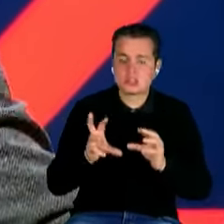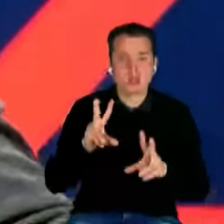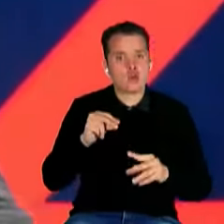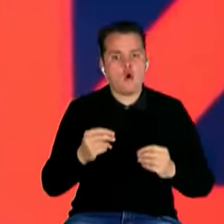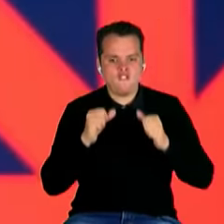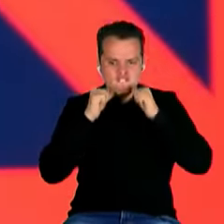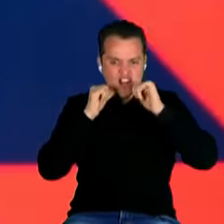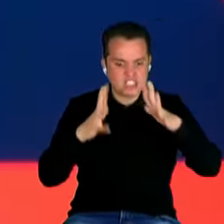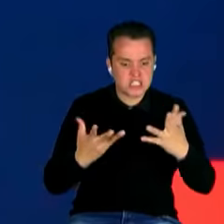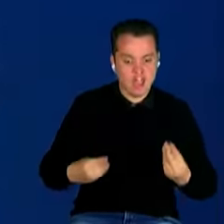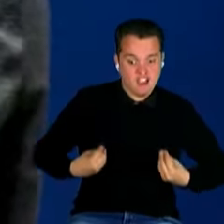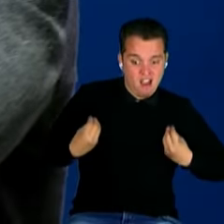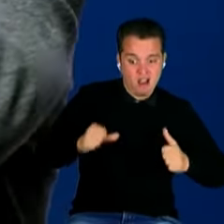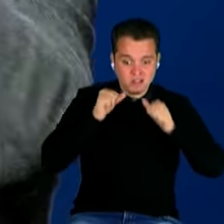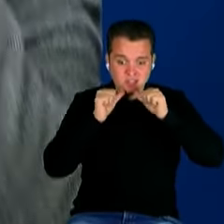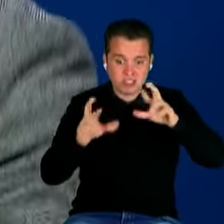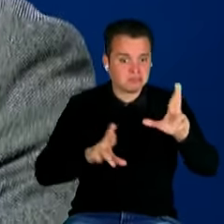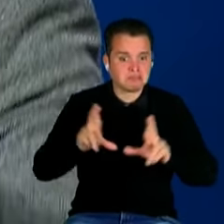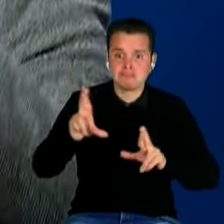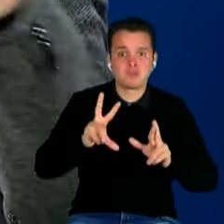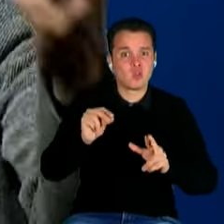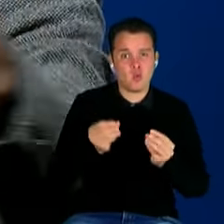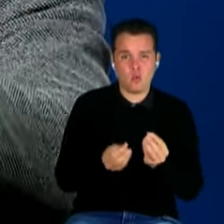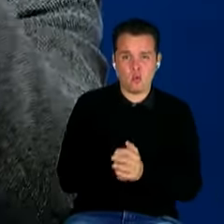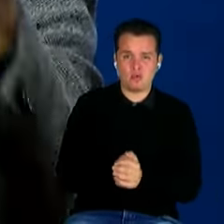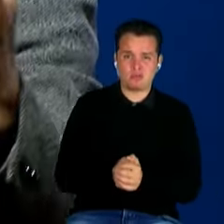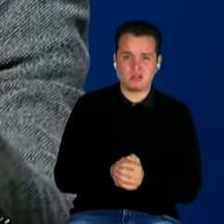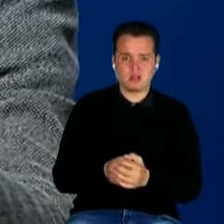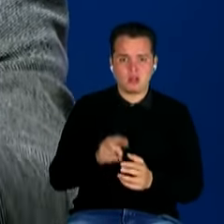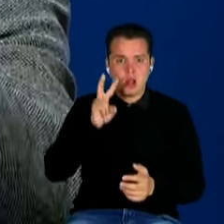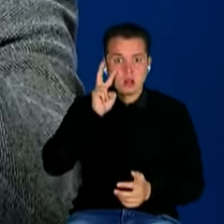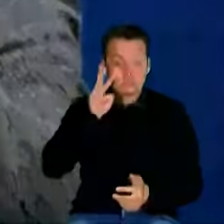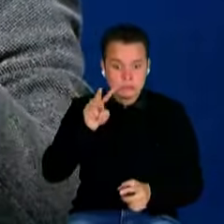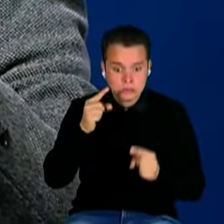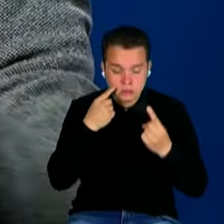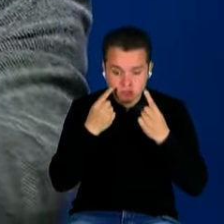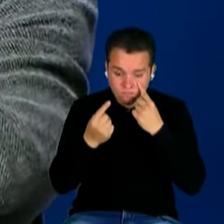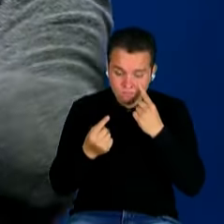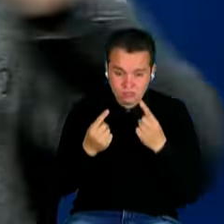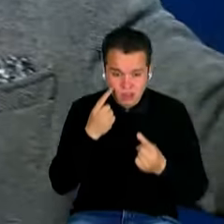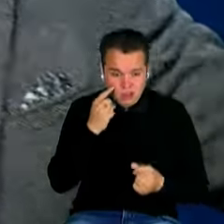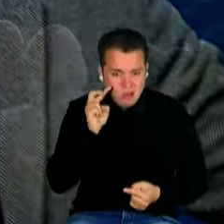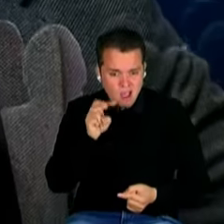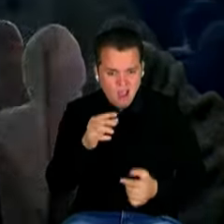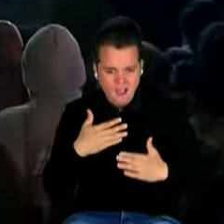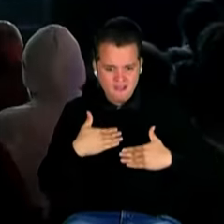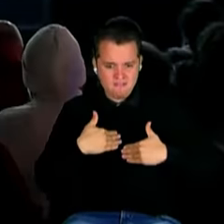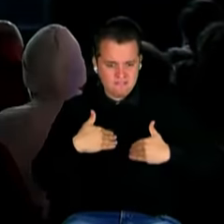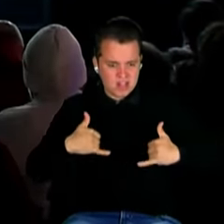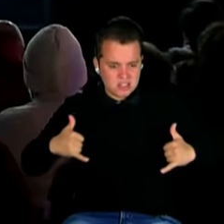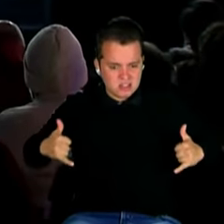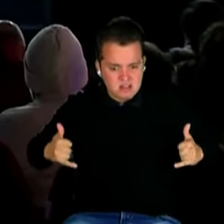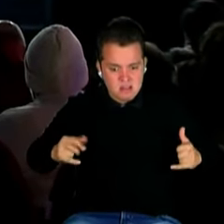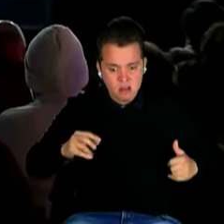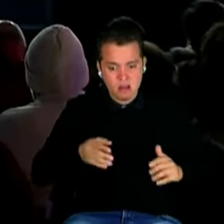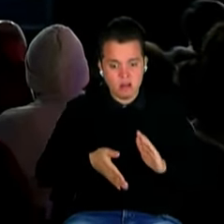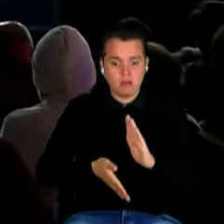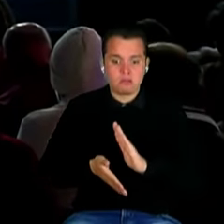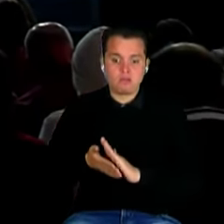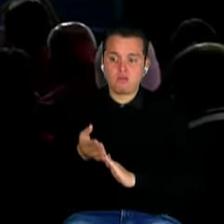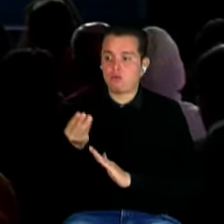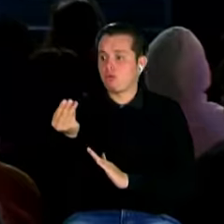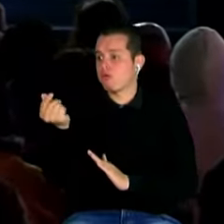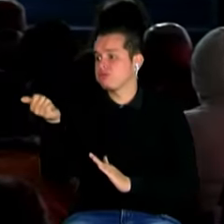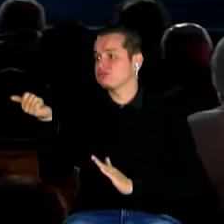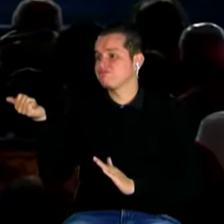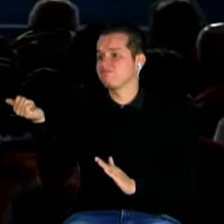de la bendición, no vivas del azar. Dejemos de poner nuestra mirada en esa felicidad pasajera. Venimos